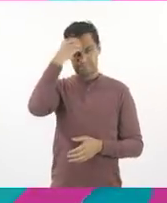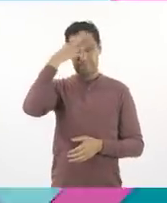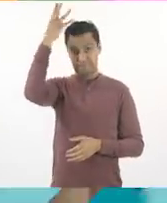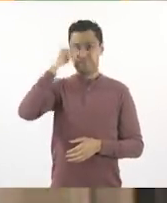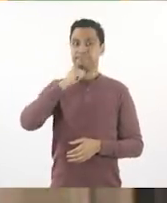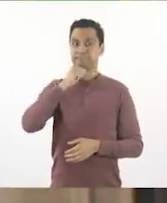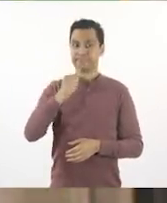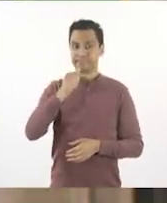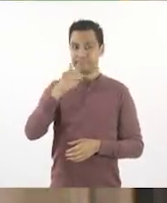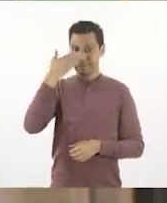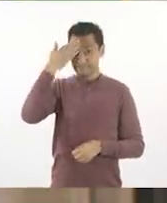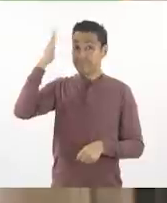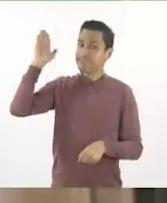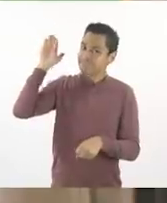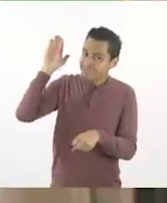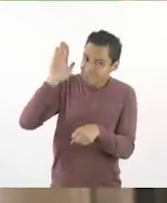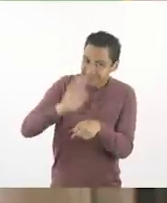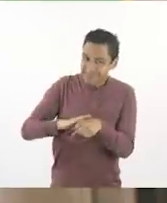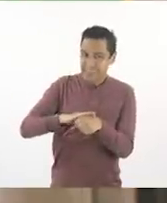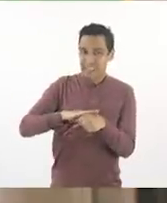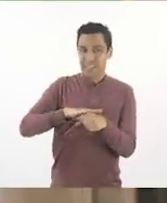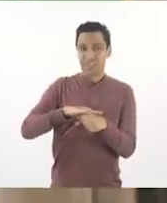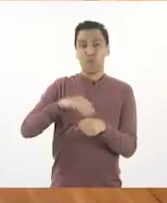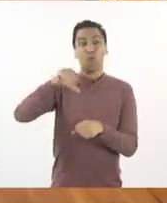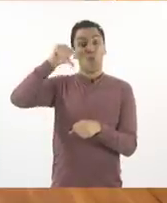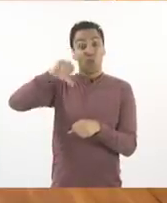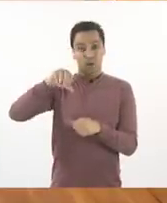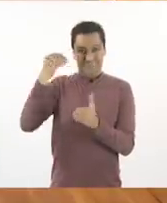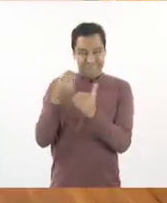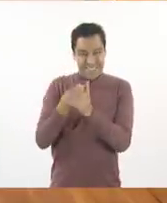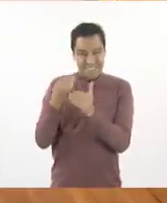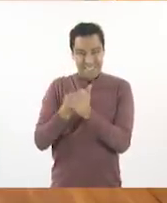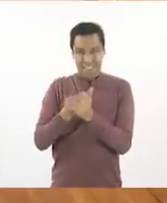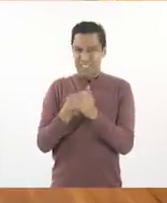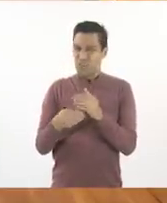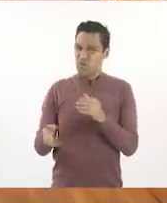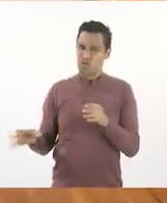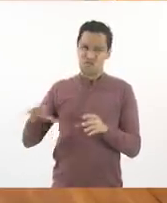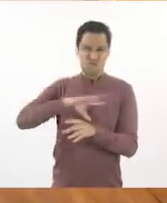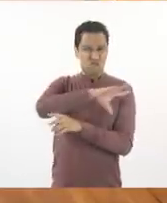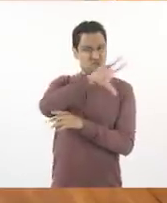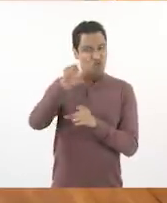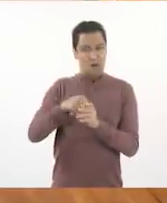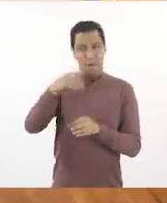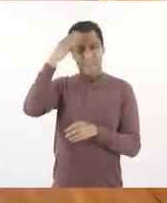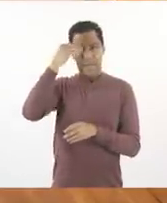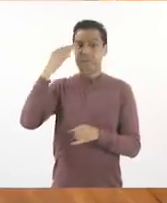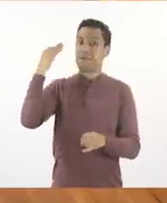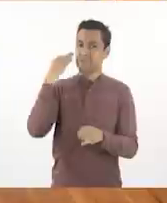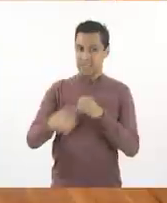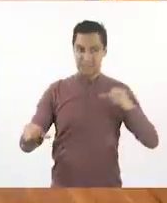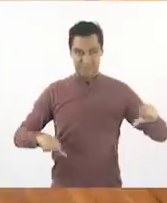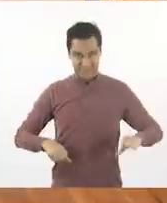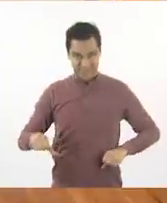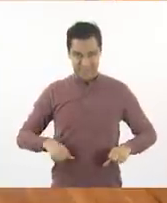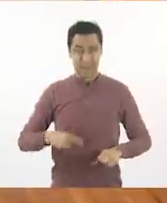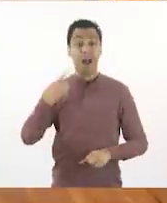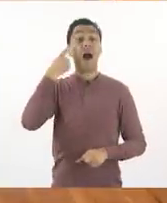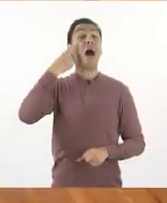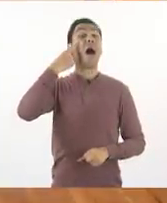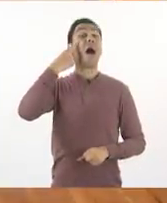Para recordar todo lo que hicimos en esta clase, vamos a hacer una última actividad y vamos a poner a